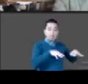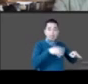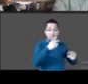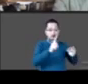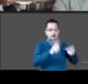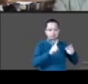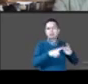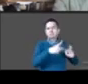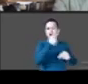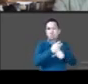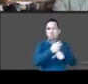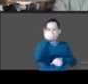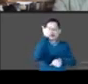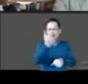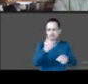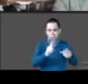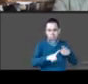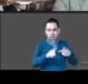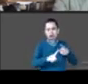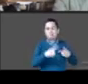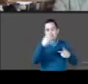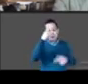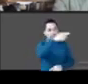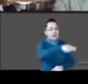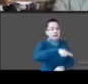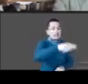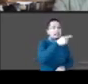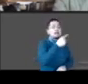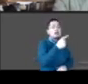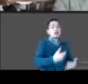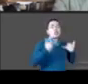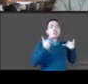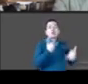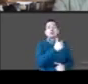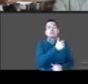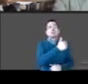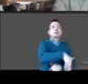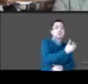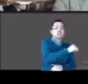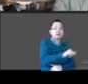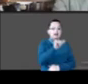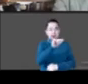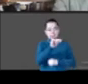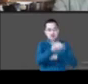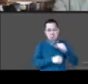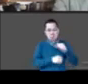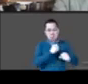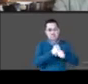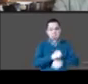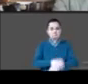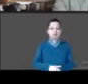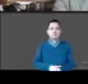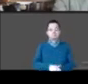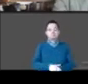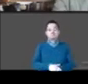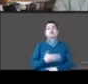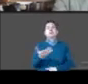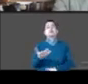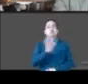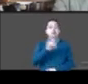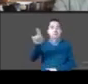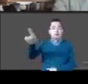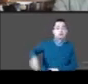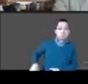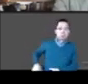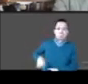sobre todo otra vez entre los adolescentes de 15 a 17 años entonces sean transferencias monetarias condicionadas o